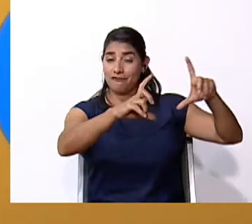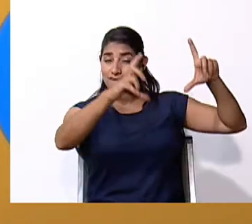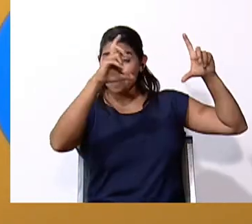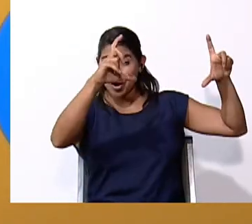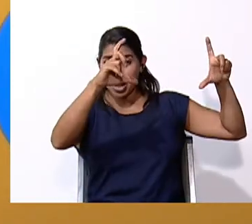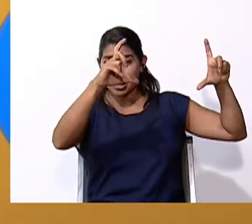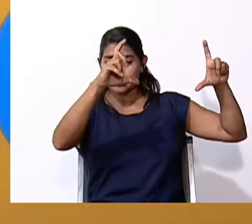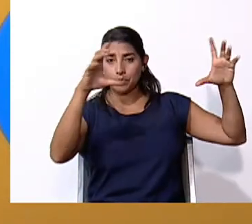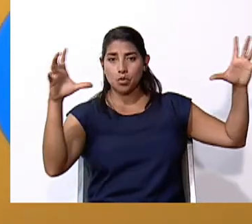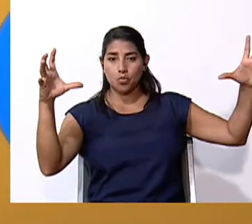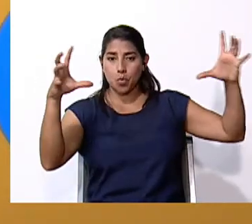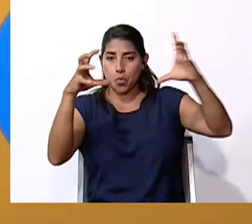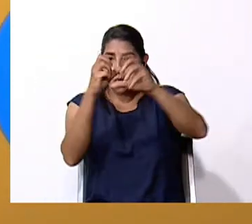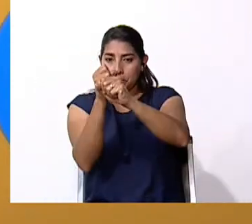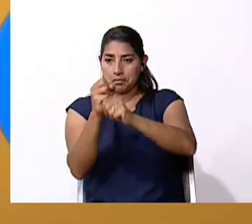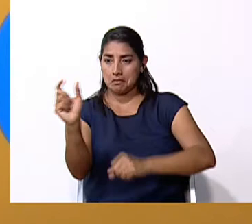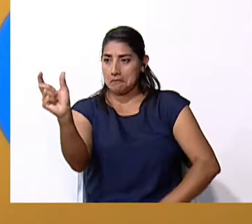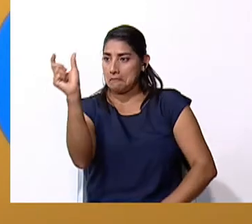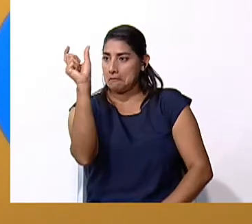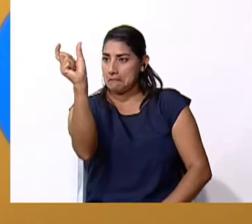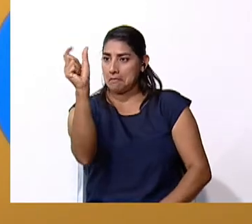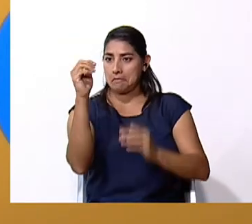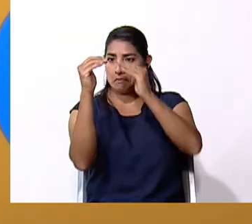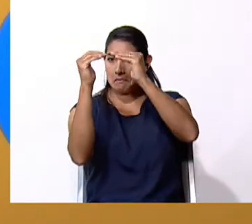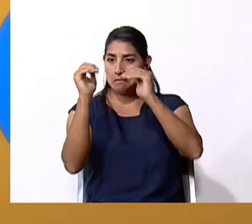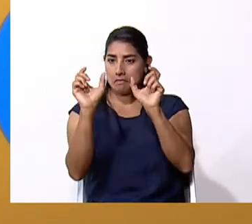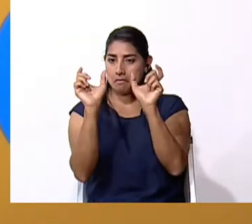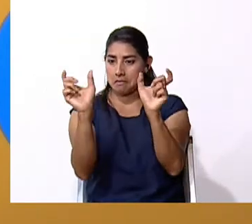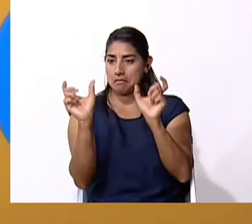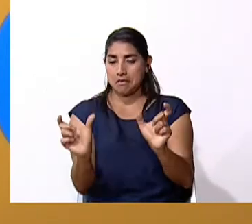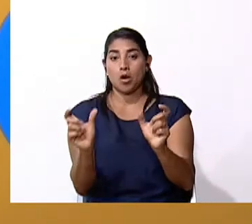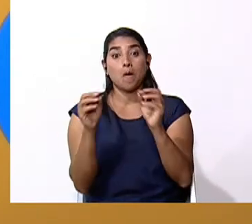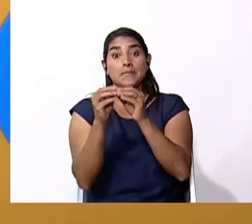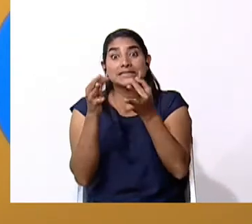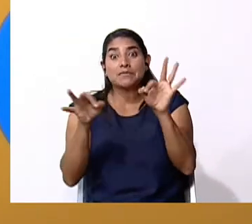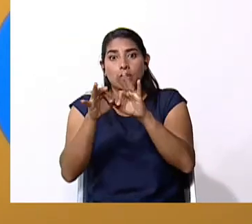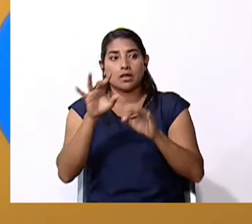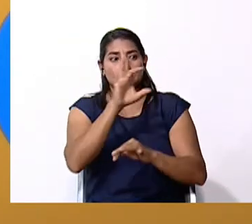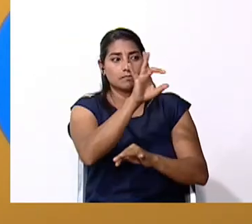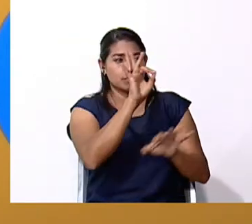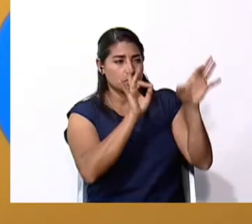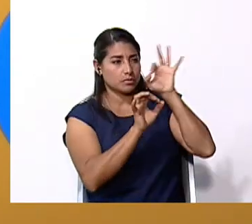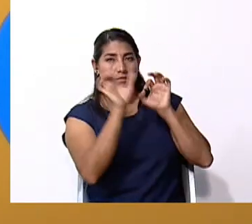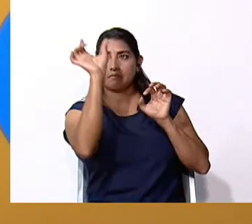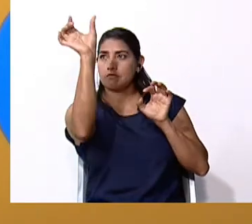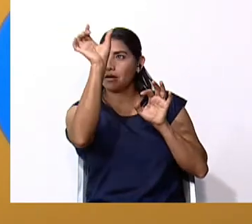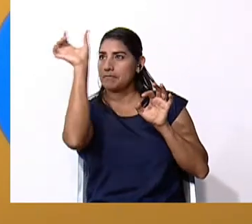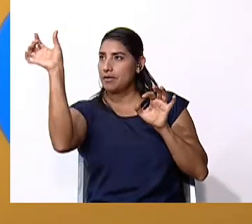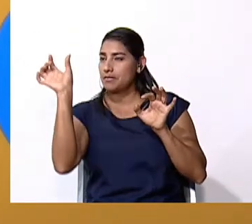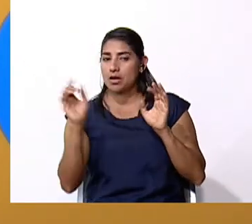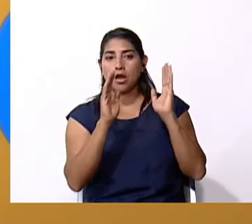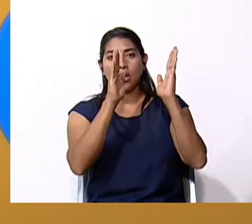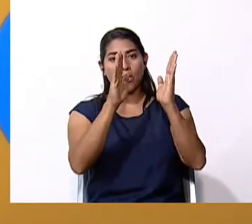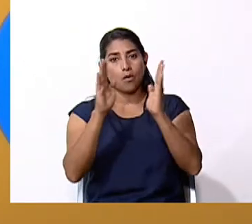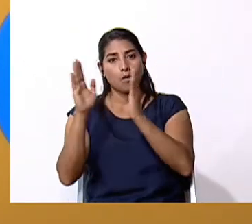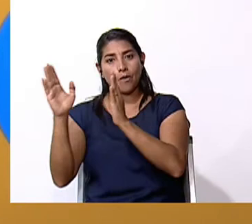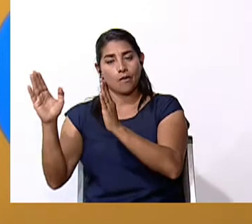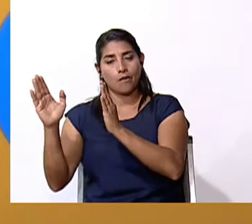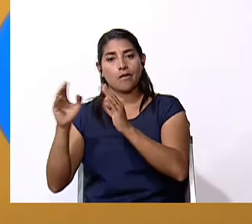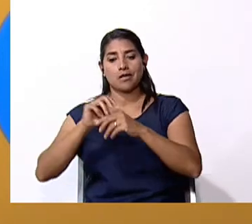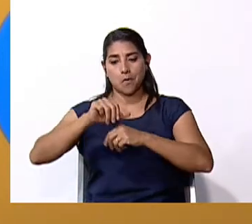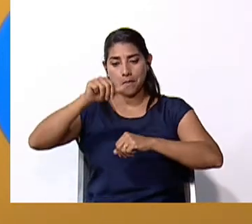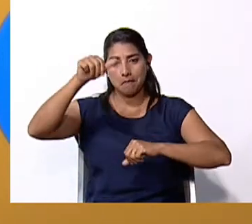puedo sintetizar con los conceptos más importantes que el texto me expone, lo puedo sintetizar en un